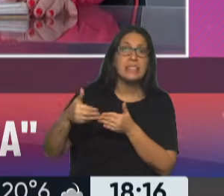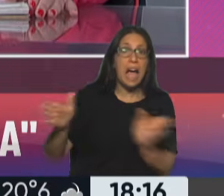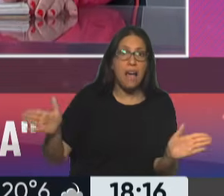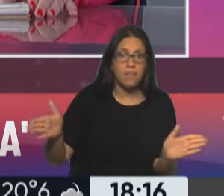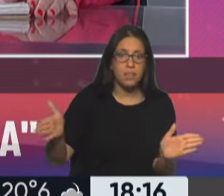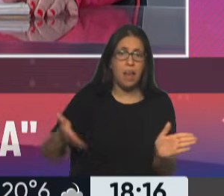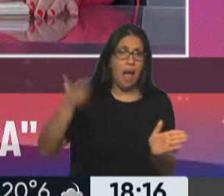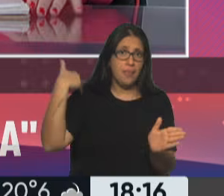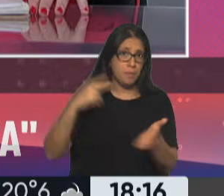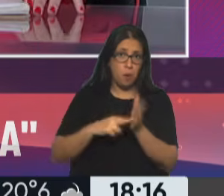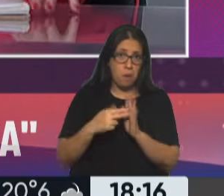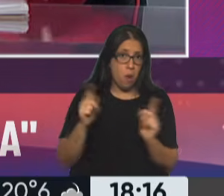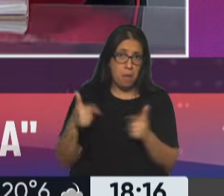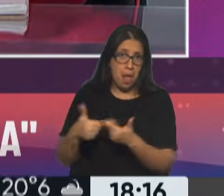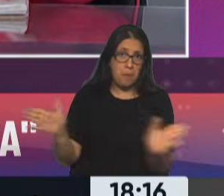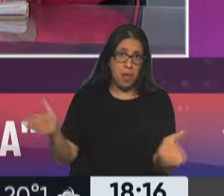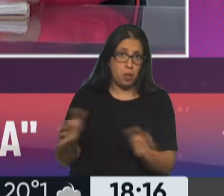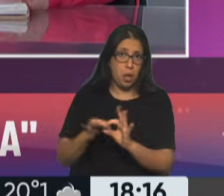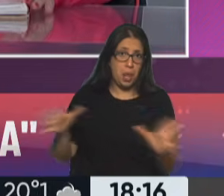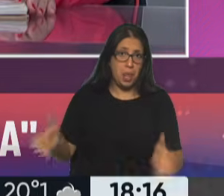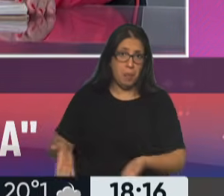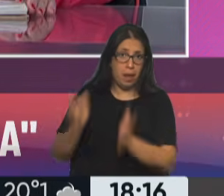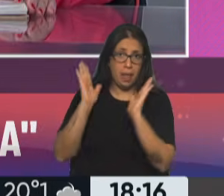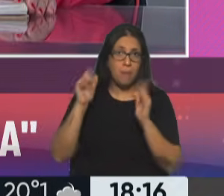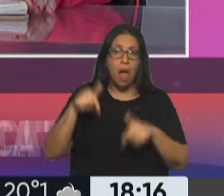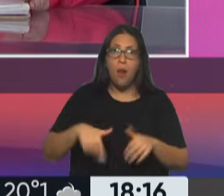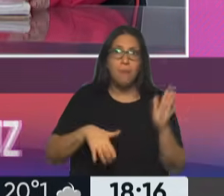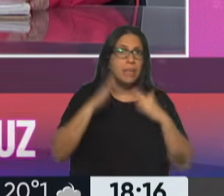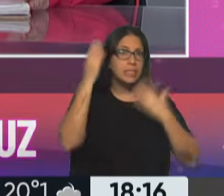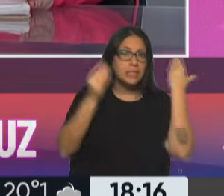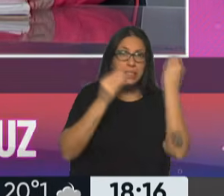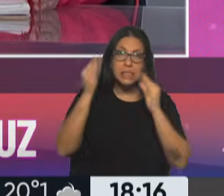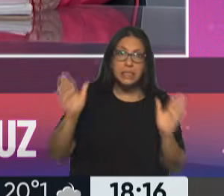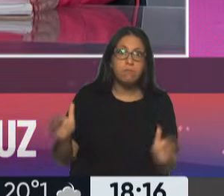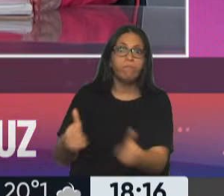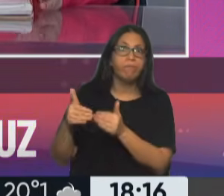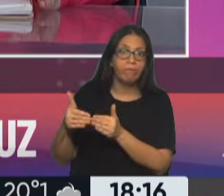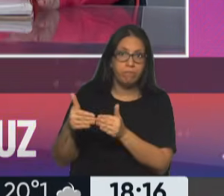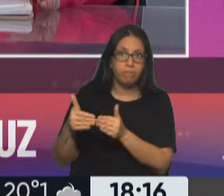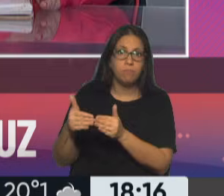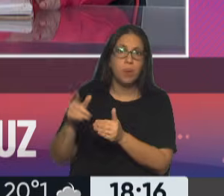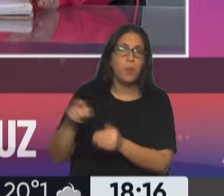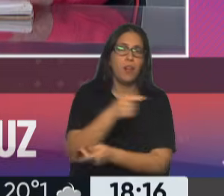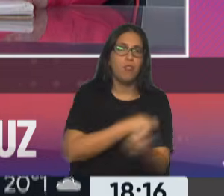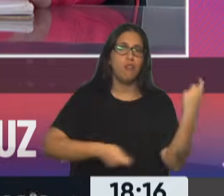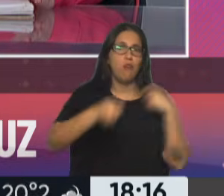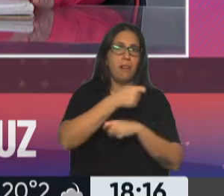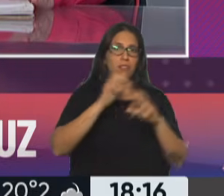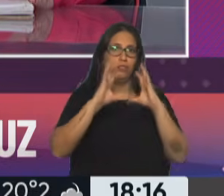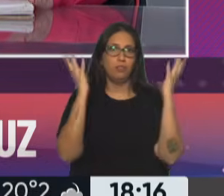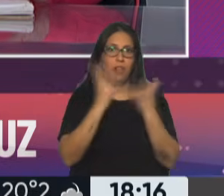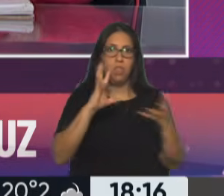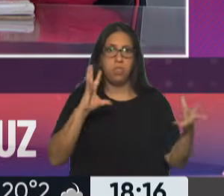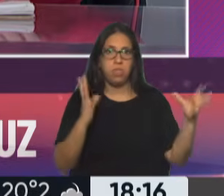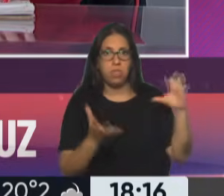problema. Es lo más mínimo. Y ahora es, sin embargo, la preocupación más importante de Trump por lo que esto ocasiona en el comercio internacional, ¿no? Entonces,